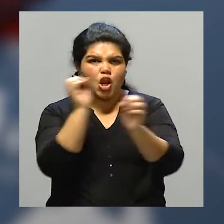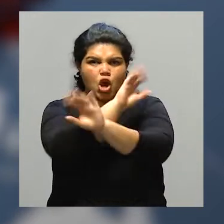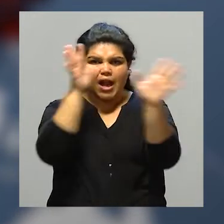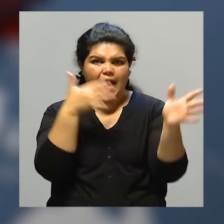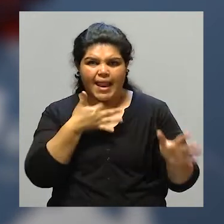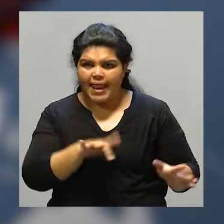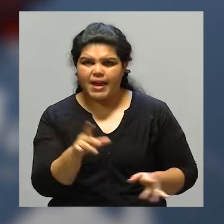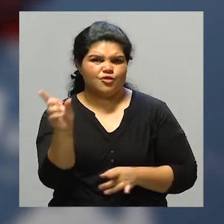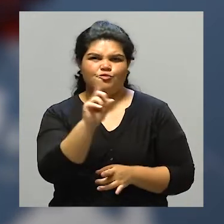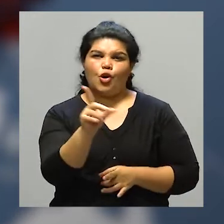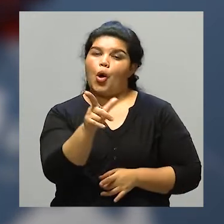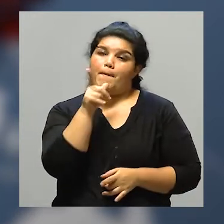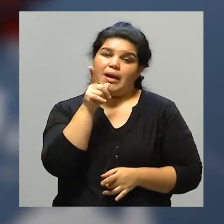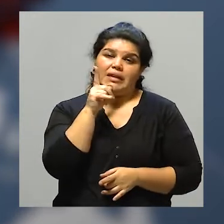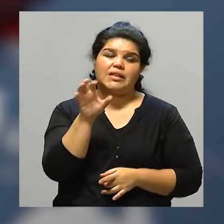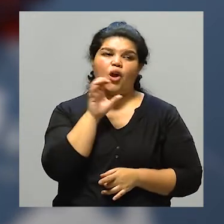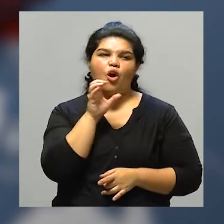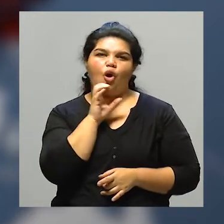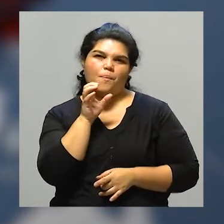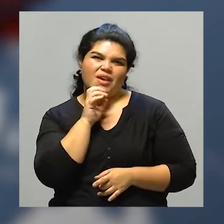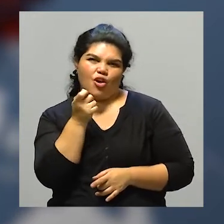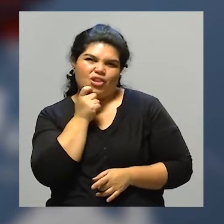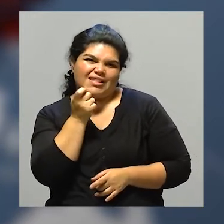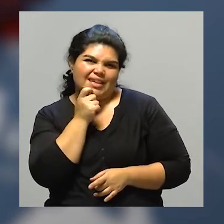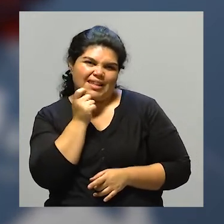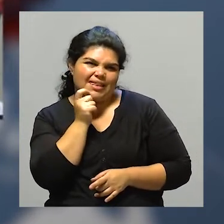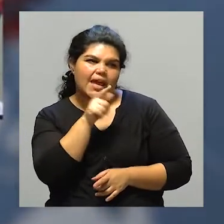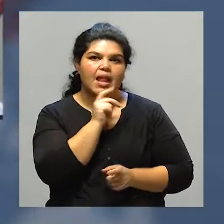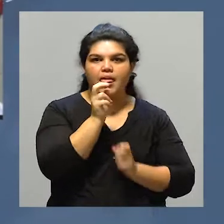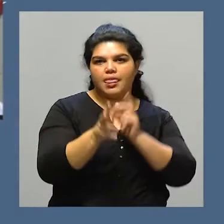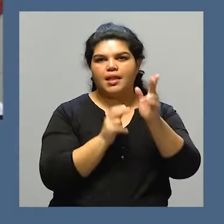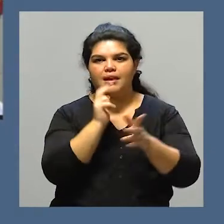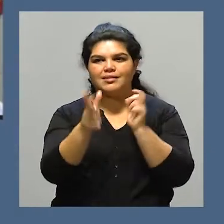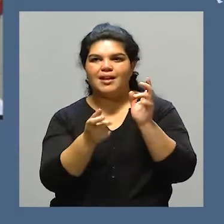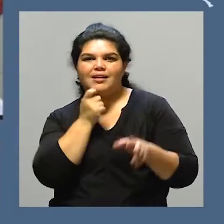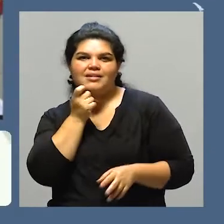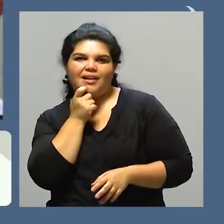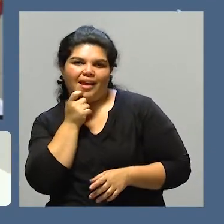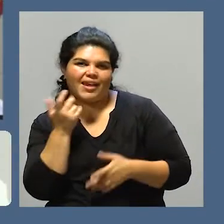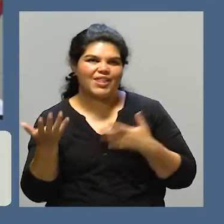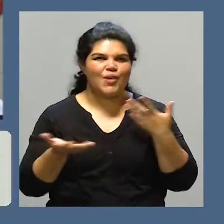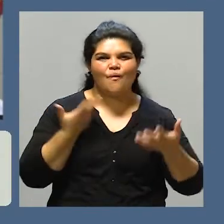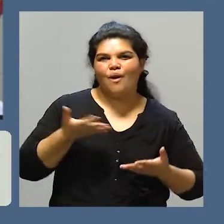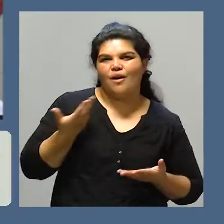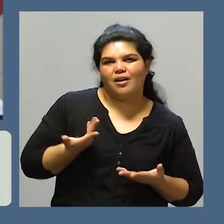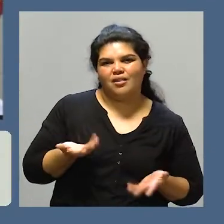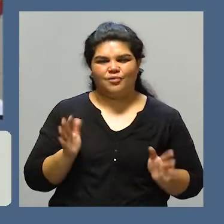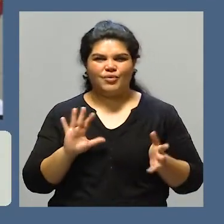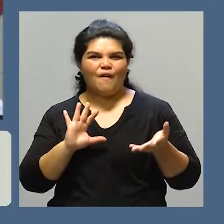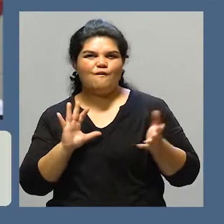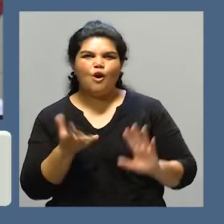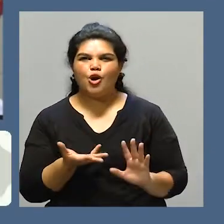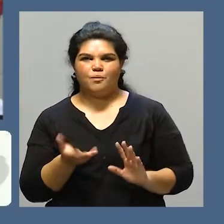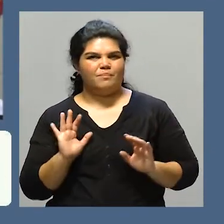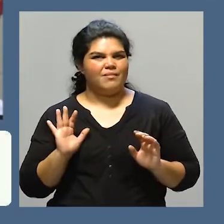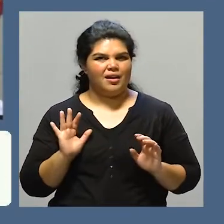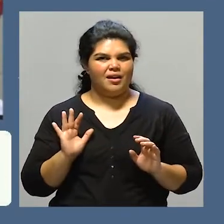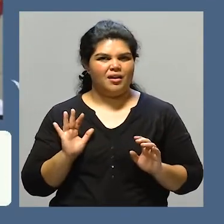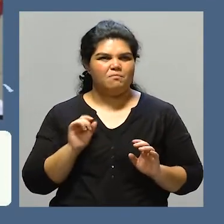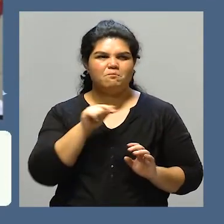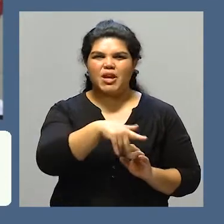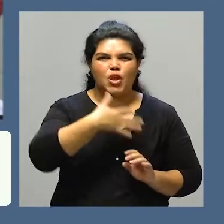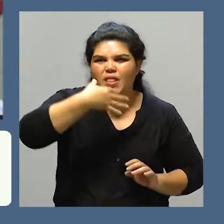el presidente Duque, digamos, no de ahora, yo creo que eso ha sido un lastre que él ha cargado todo este tiempo de